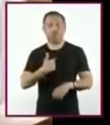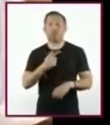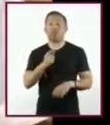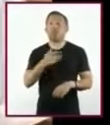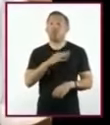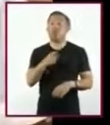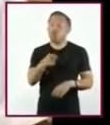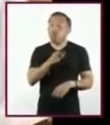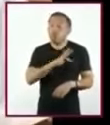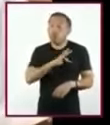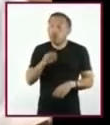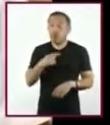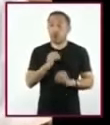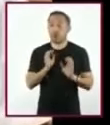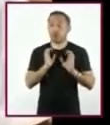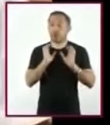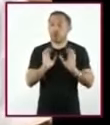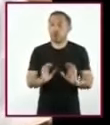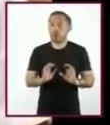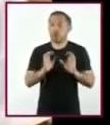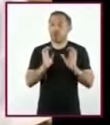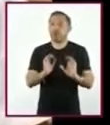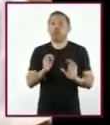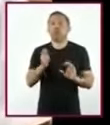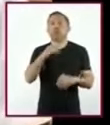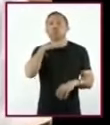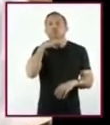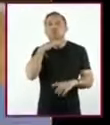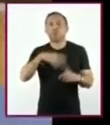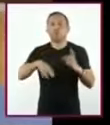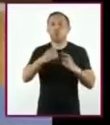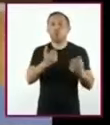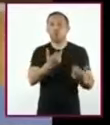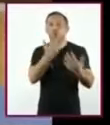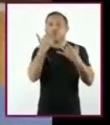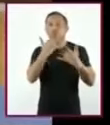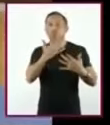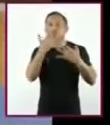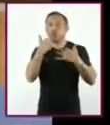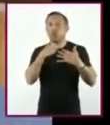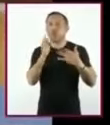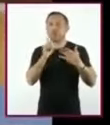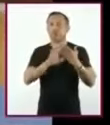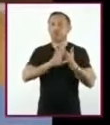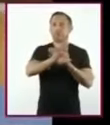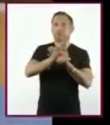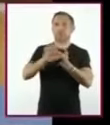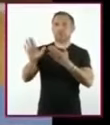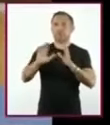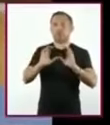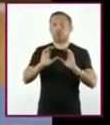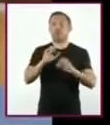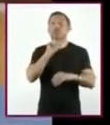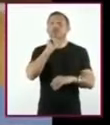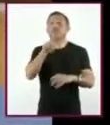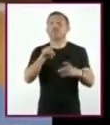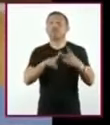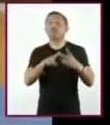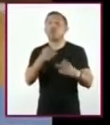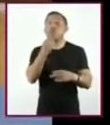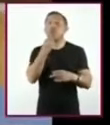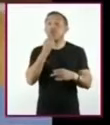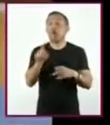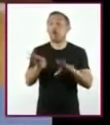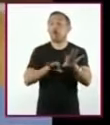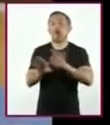tus posibilidades y no exponerte a tantos contaminantes. Cuidar también la calidad de tus alimentos, del agua